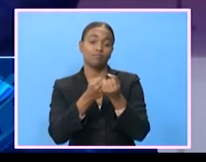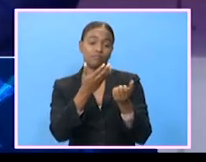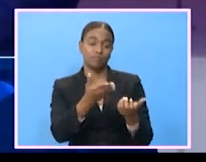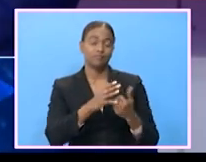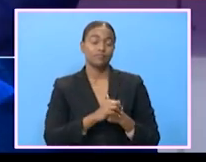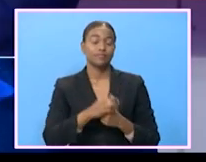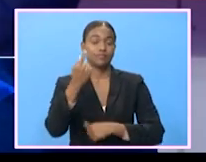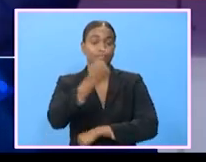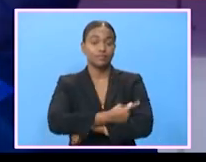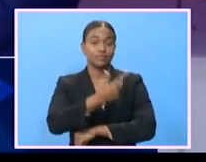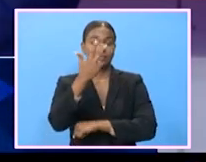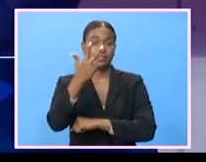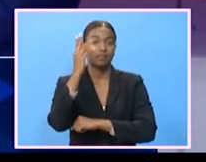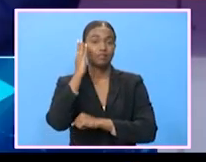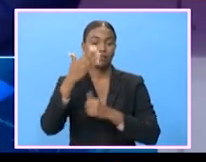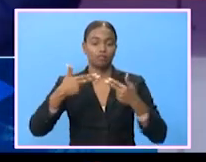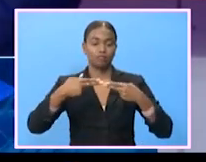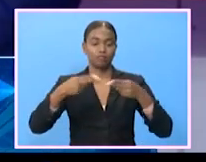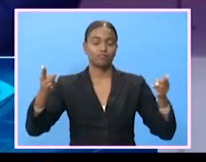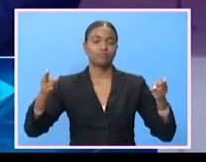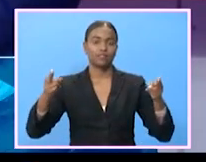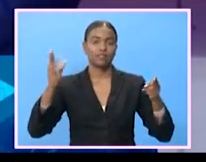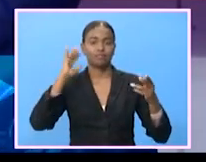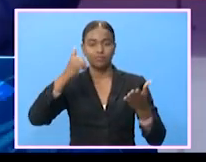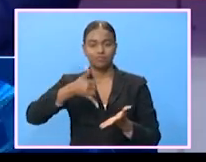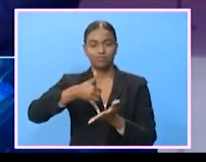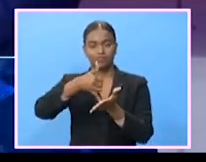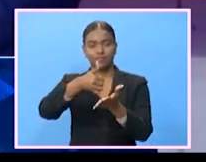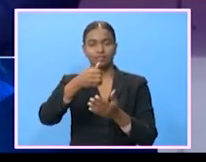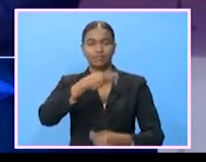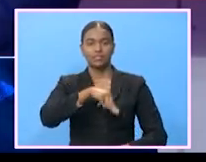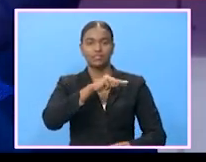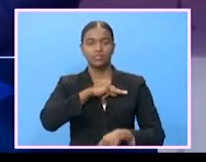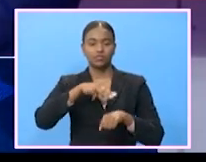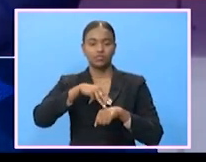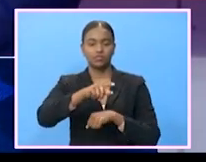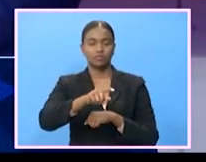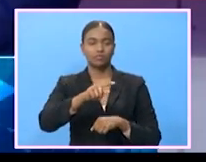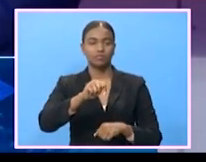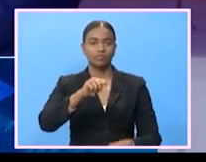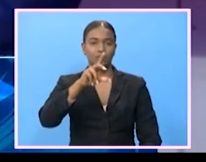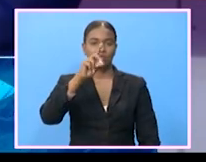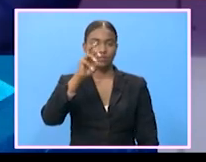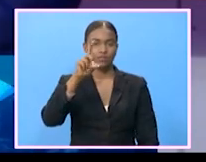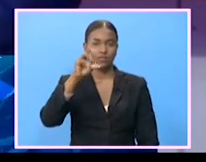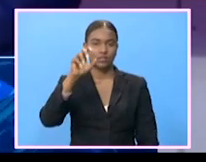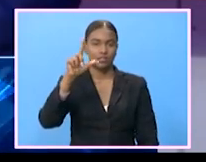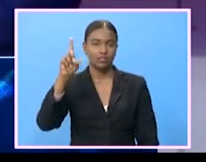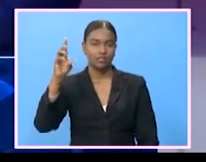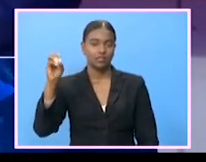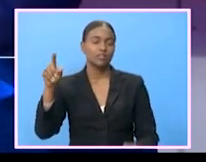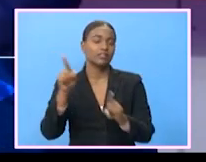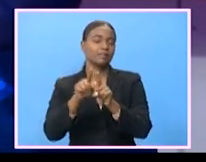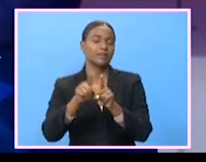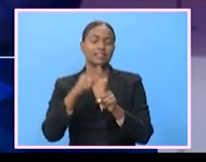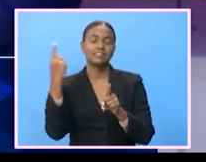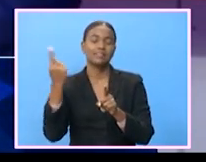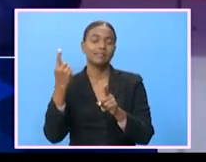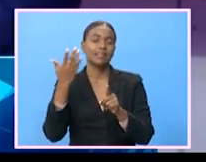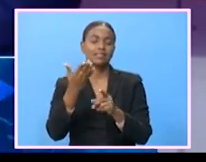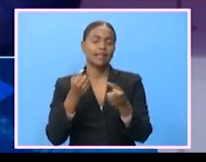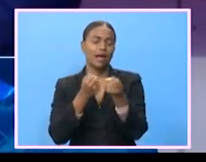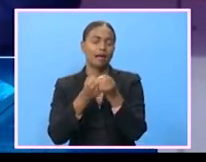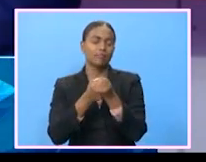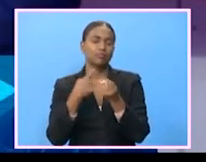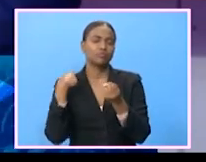el acto inaugural y se le va a hacer un reconocimiento al ministro de turismo David Collado y también, pues como siempre, ese apoyo